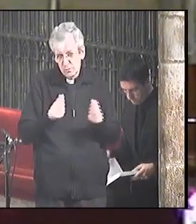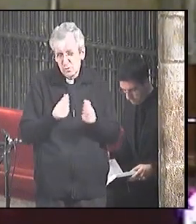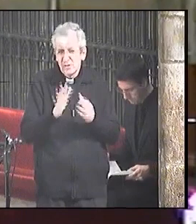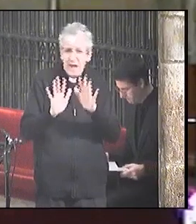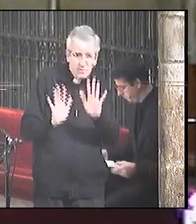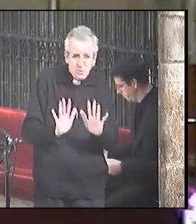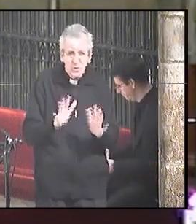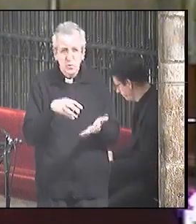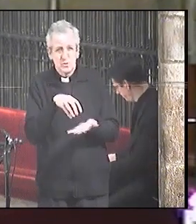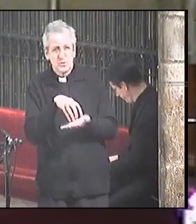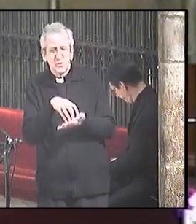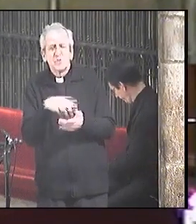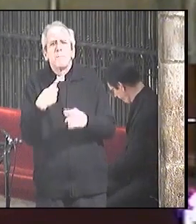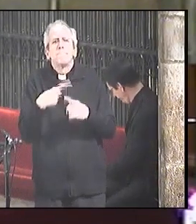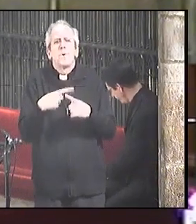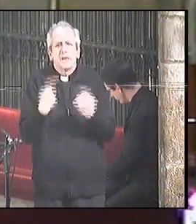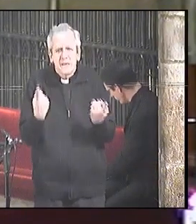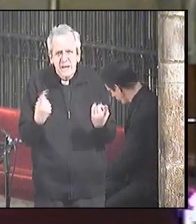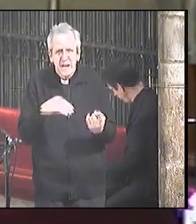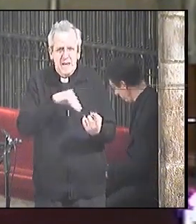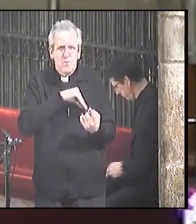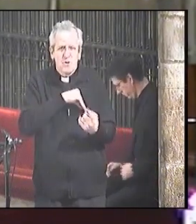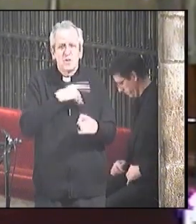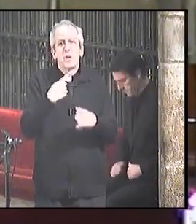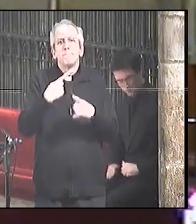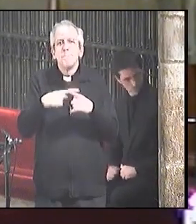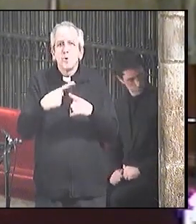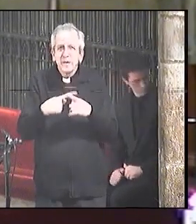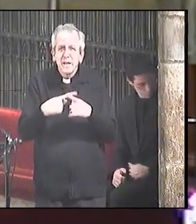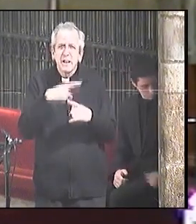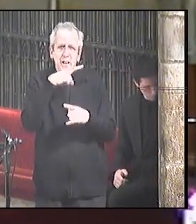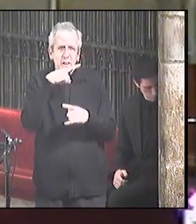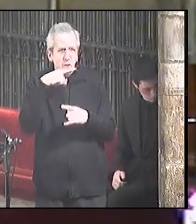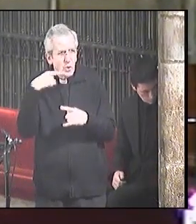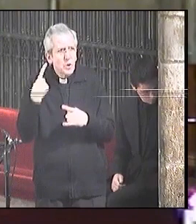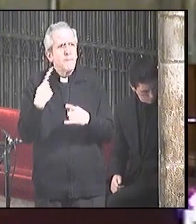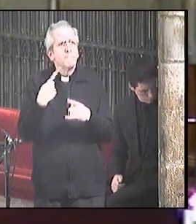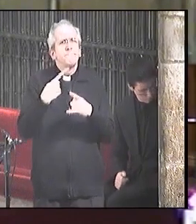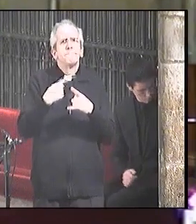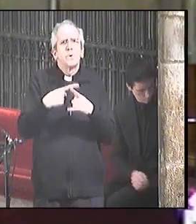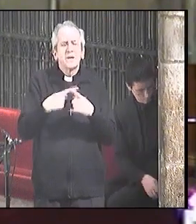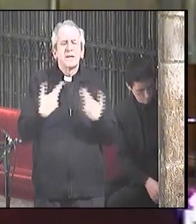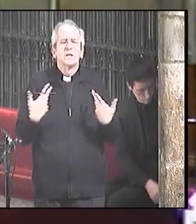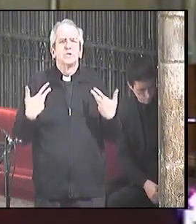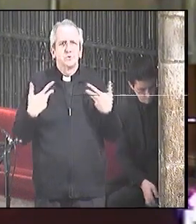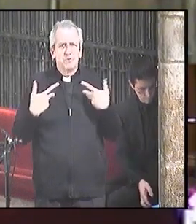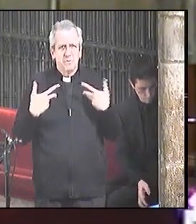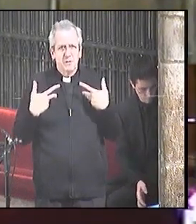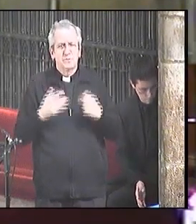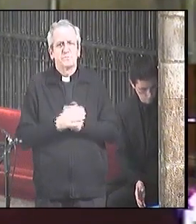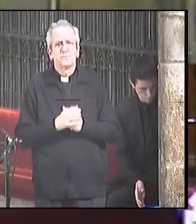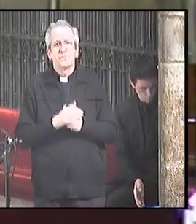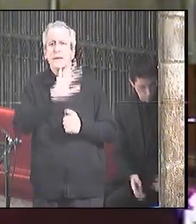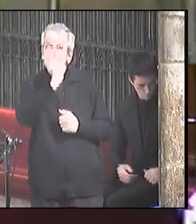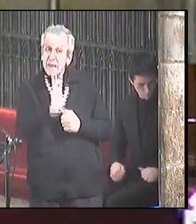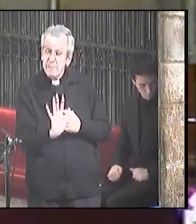dudas del por qué la muerte, de por qué el dolor, de por qué el sufrimiento. Y